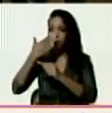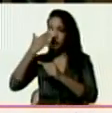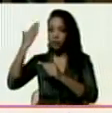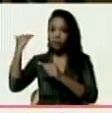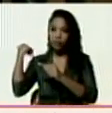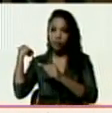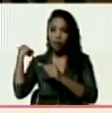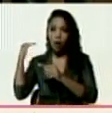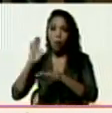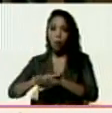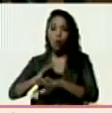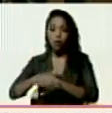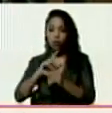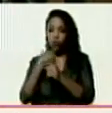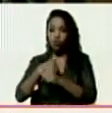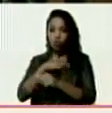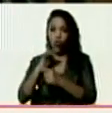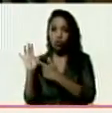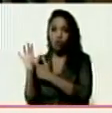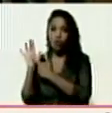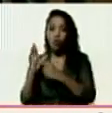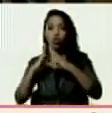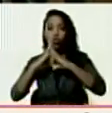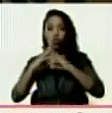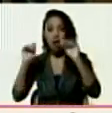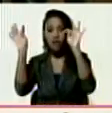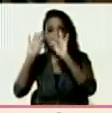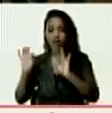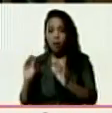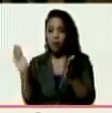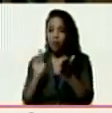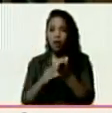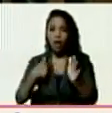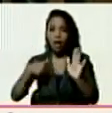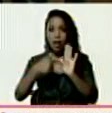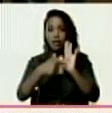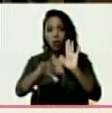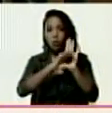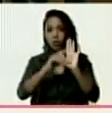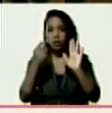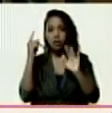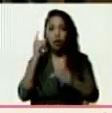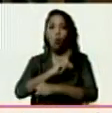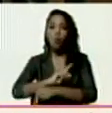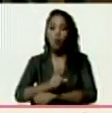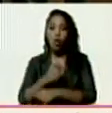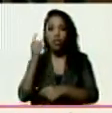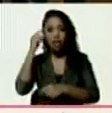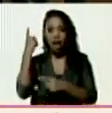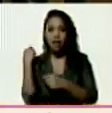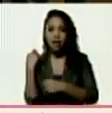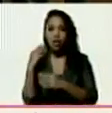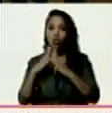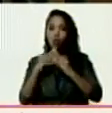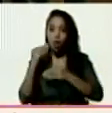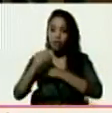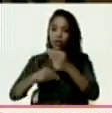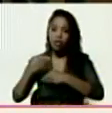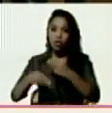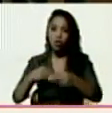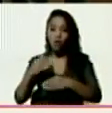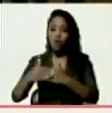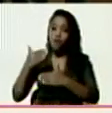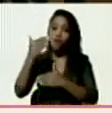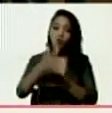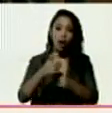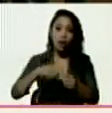eso nosotros destacamos que todo el mecanismo que establece esta Constitución se cumplió el día de ayer. Todo lo que se hizo y se hace fuera